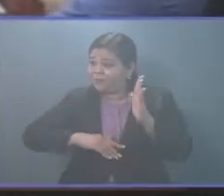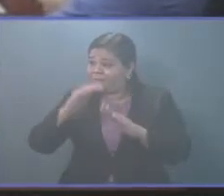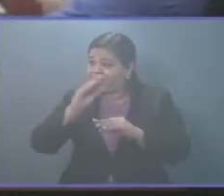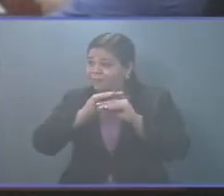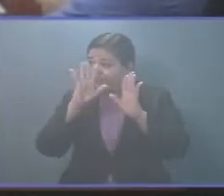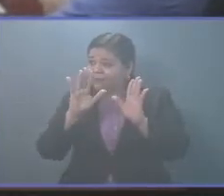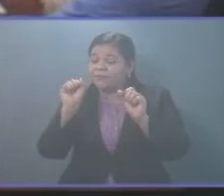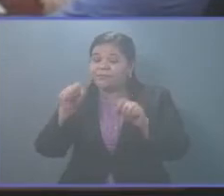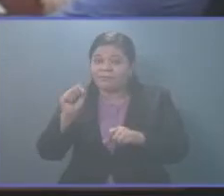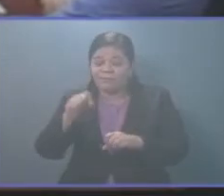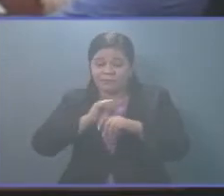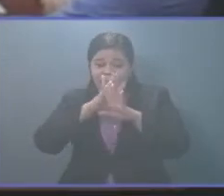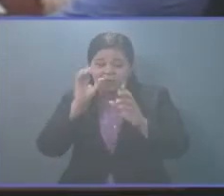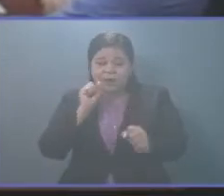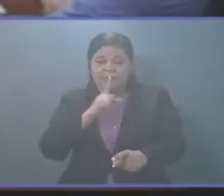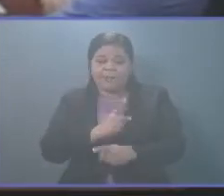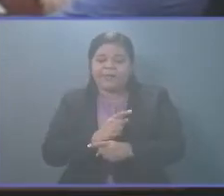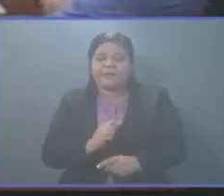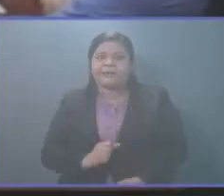aclaración. Correcto.